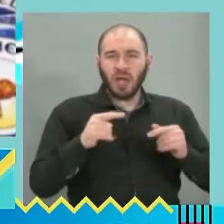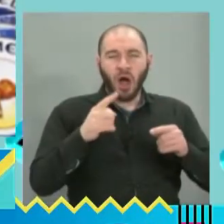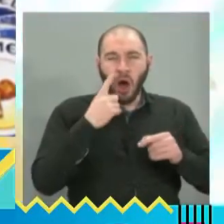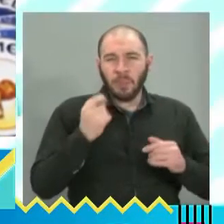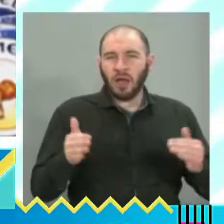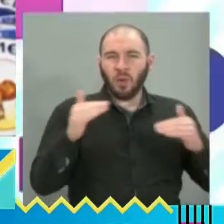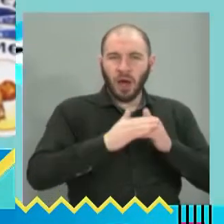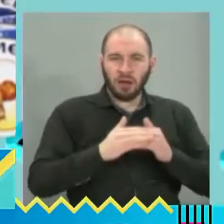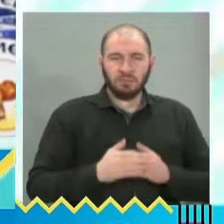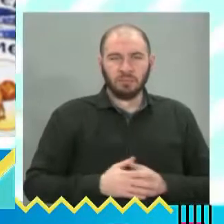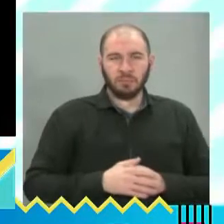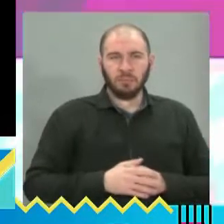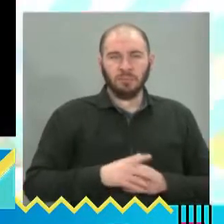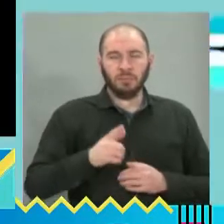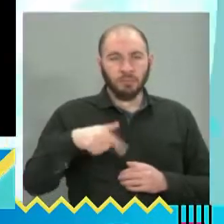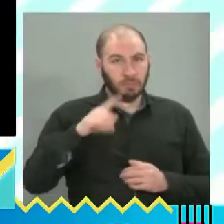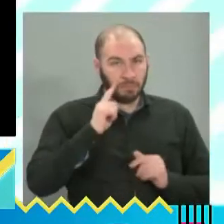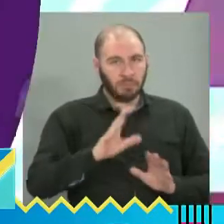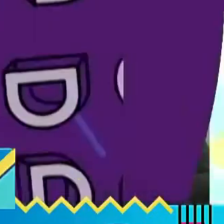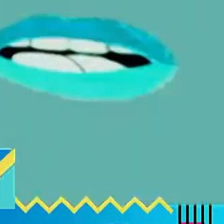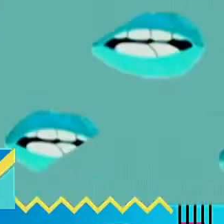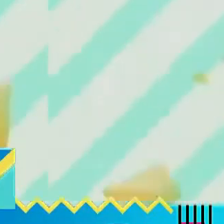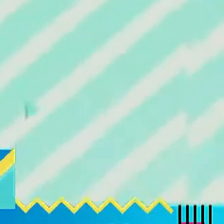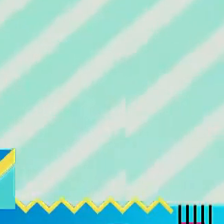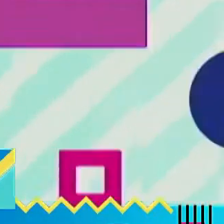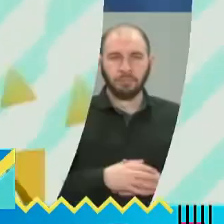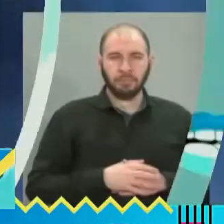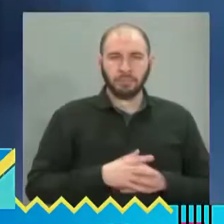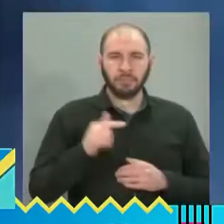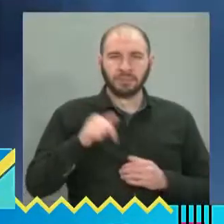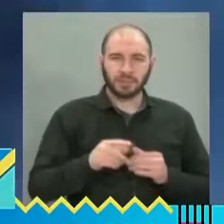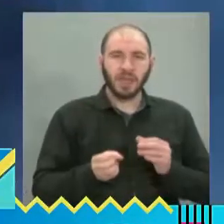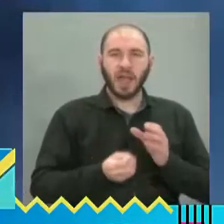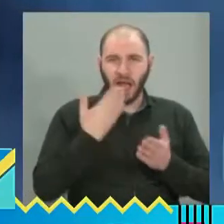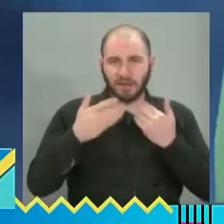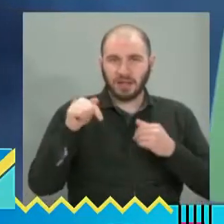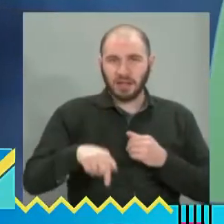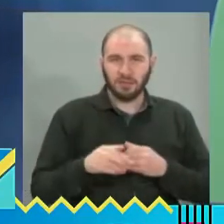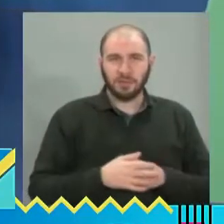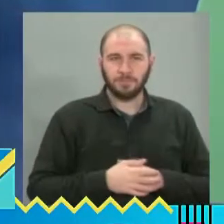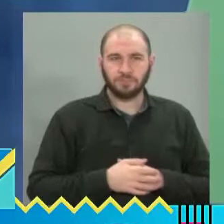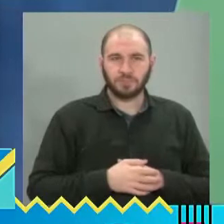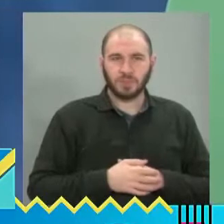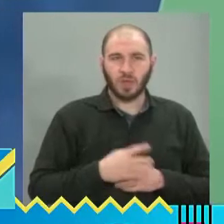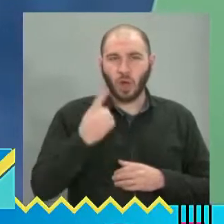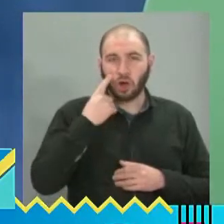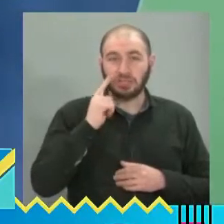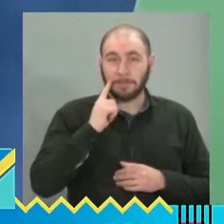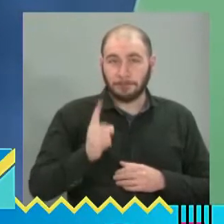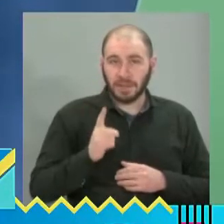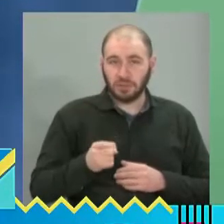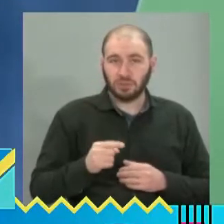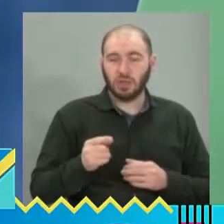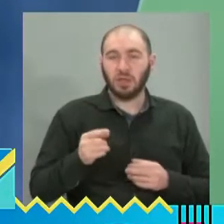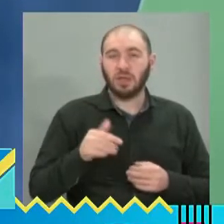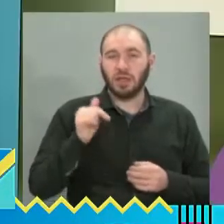hombre. Entonces, esto tenemos que estar muy atentos y generar esto que estamos hablando de conocer el riesgo que genera